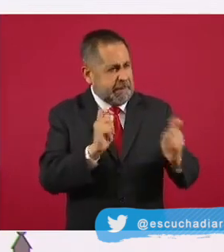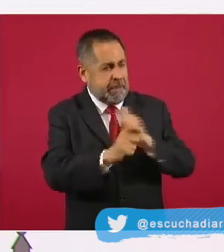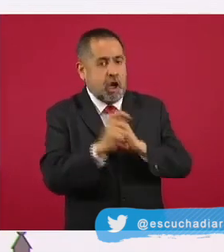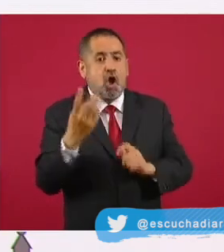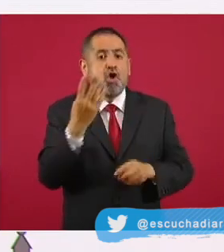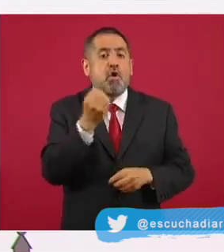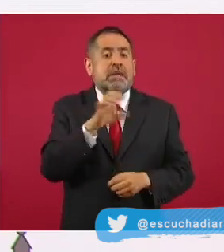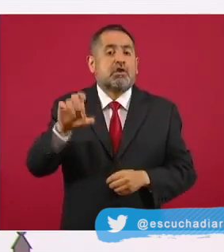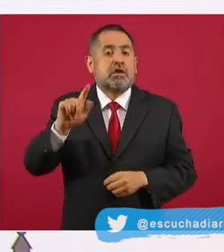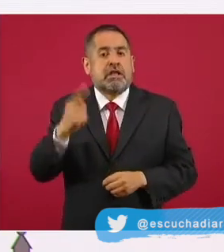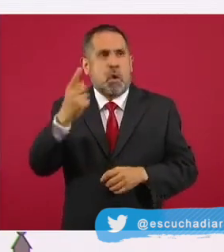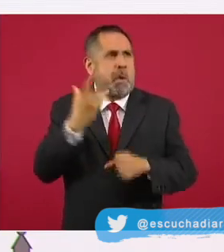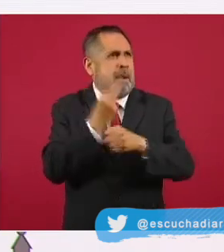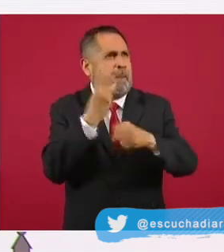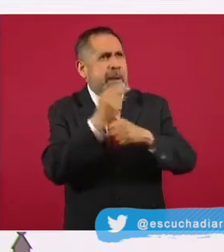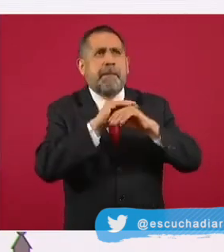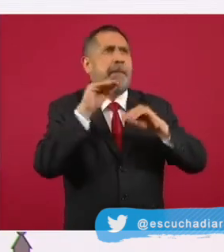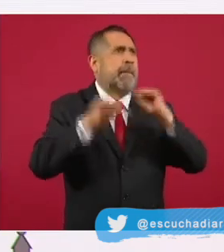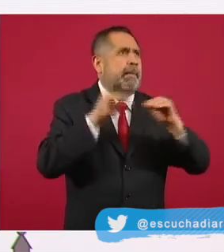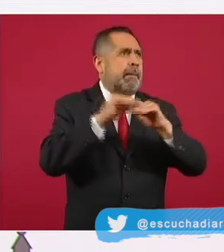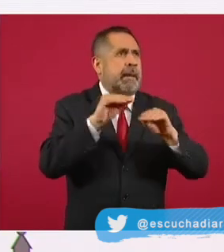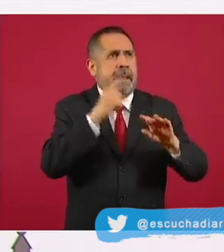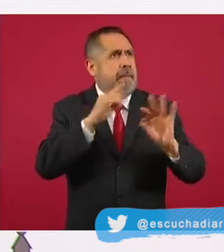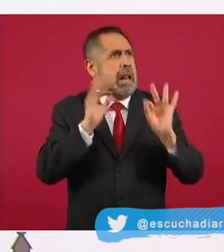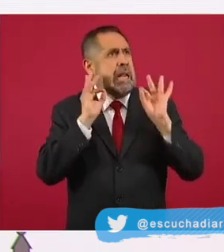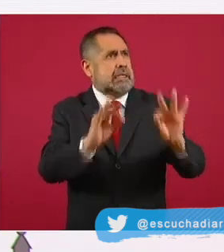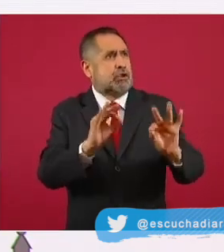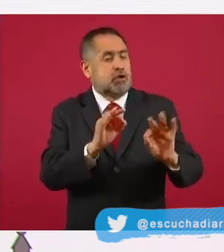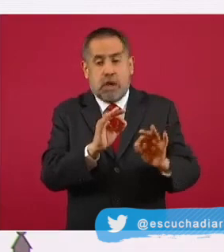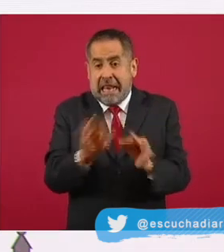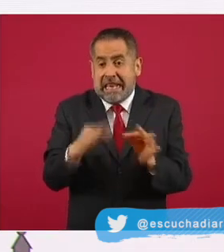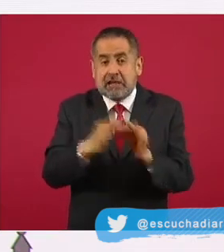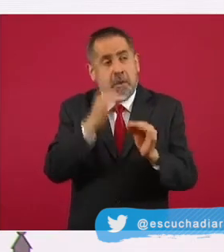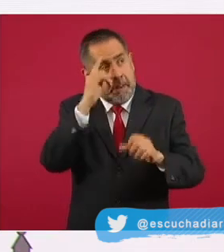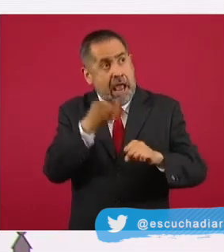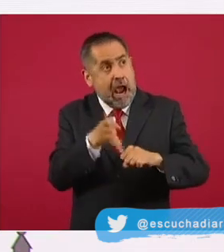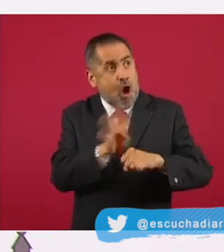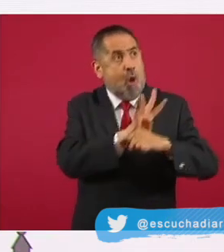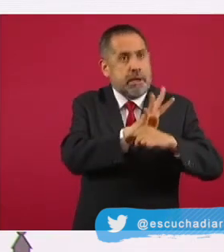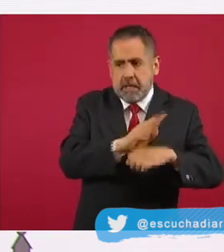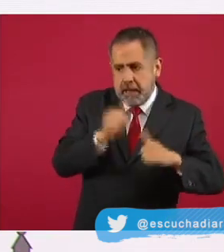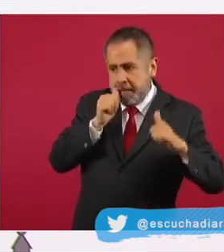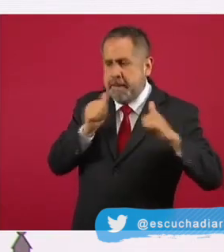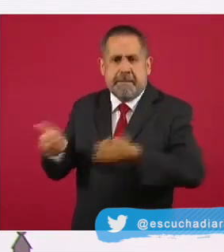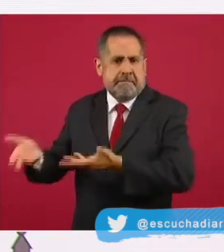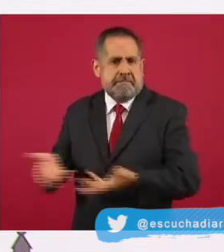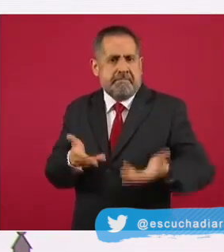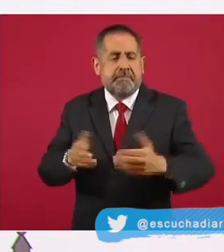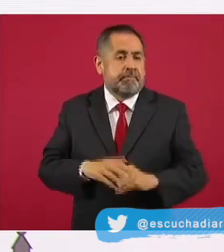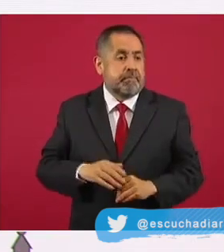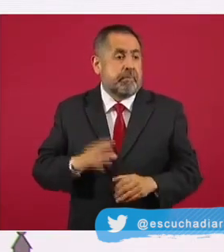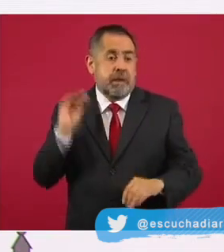971 para atender pacientes con COVID-19. Se han instalado